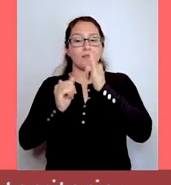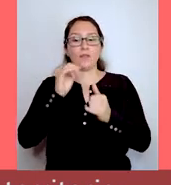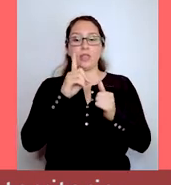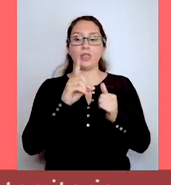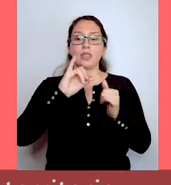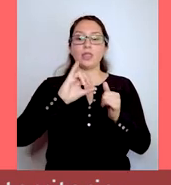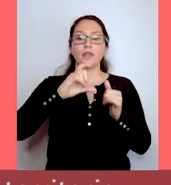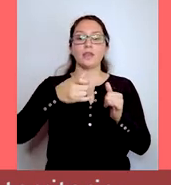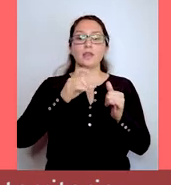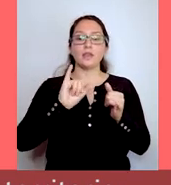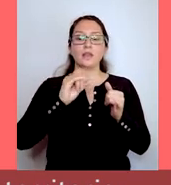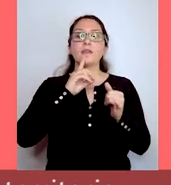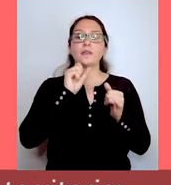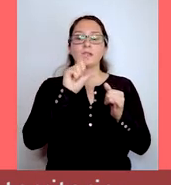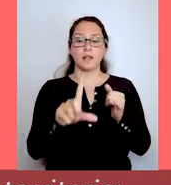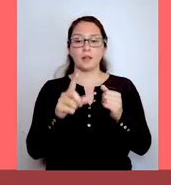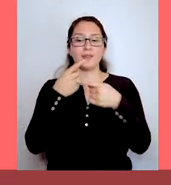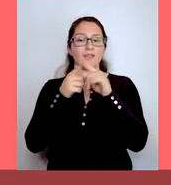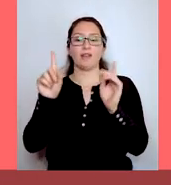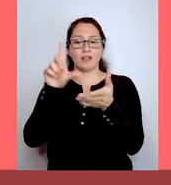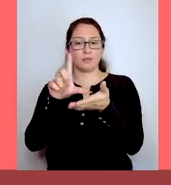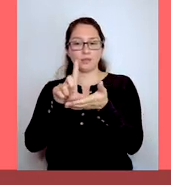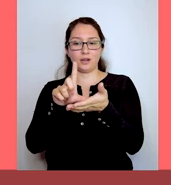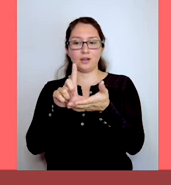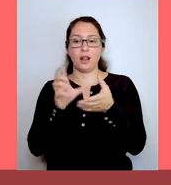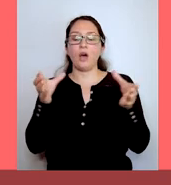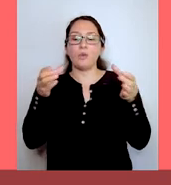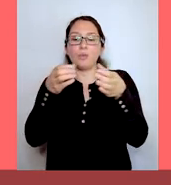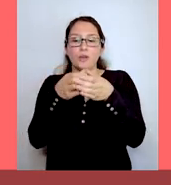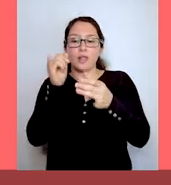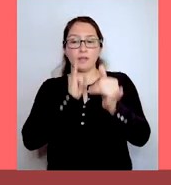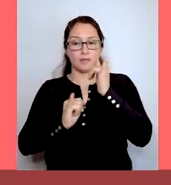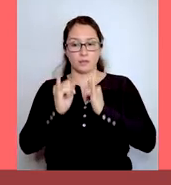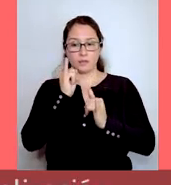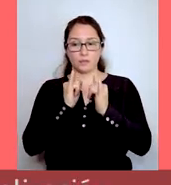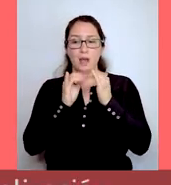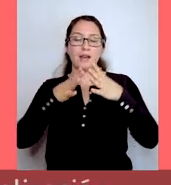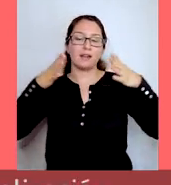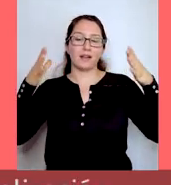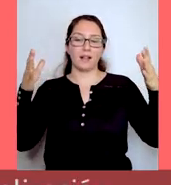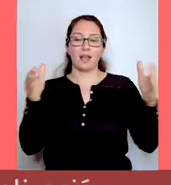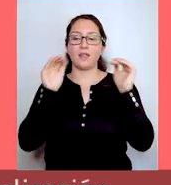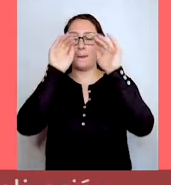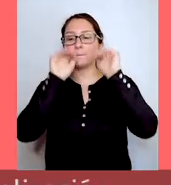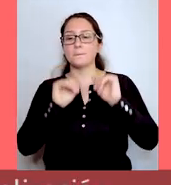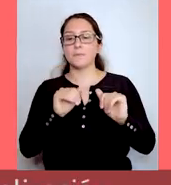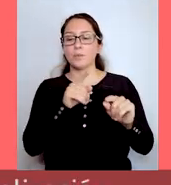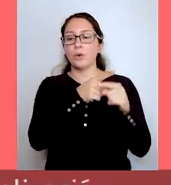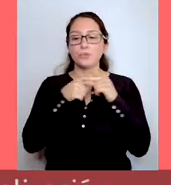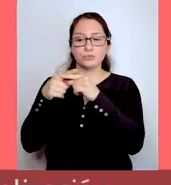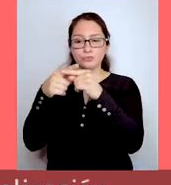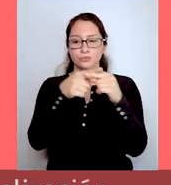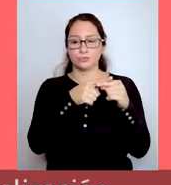digitales no están ancladas a un territorio. Las personas de una misma comunidad virtual pertenecen y se sienten parte de una totalidad